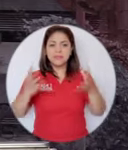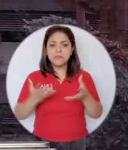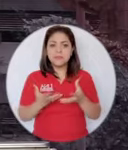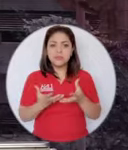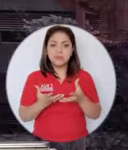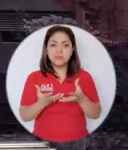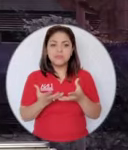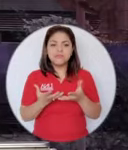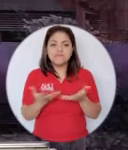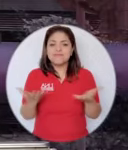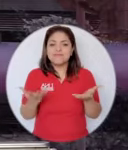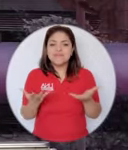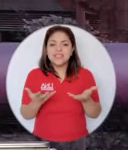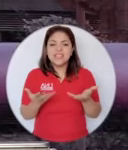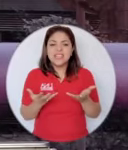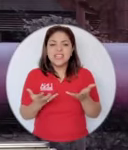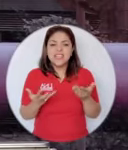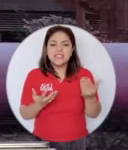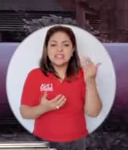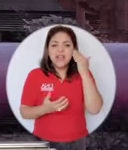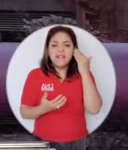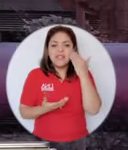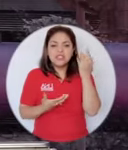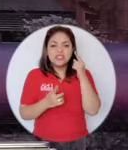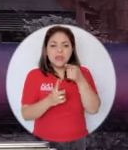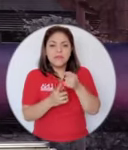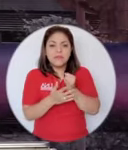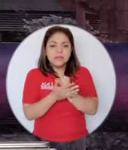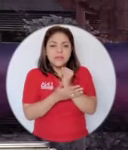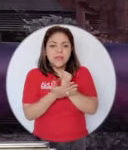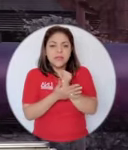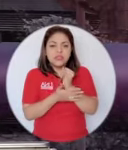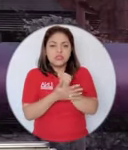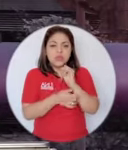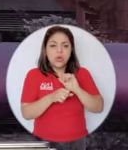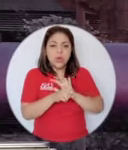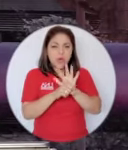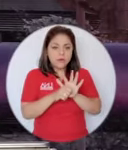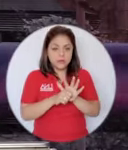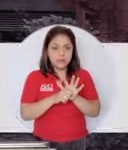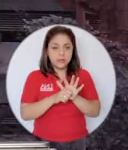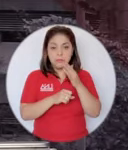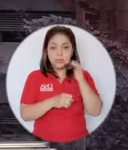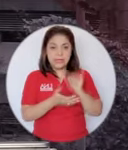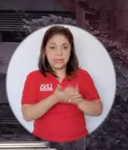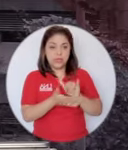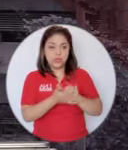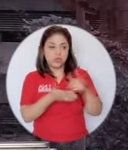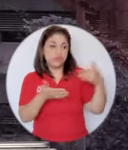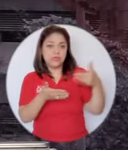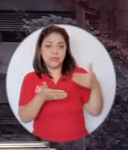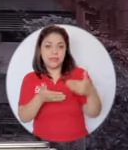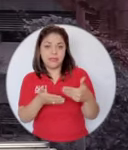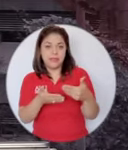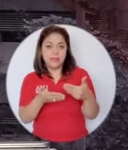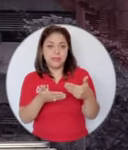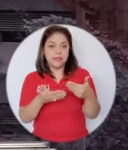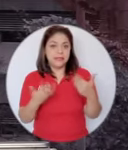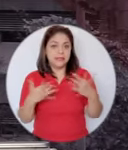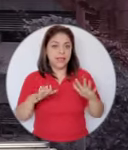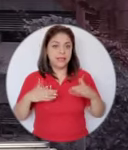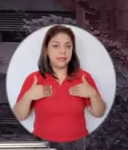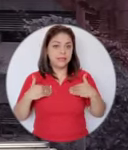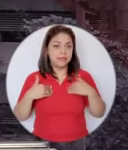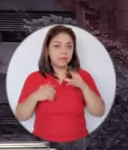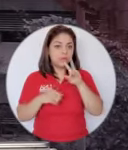mundial, en lo que tiene que ver con investigación sobre COVID? Que bueno, como yo decía al inicio, es algo muy reciente, ¿verdad? Tenemos 2 años y